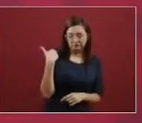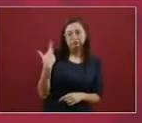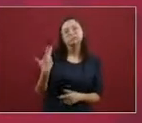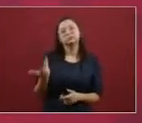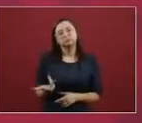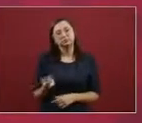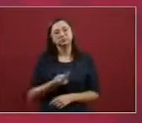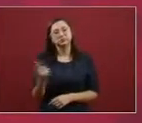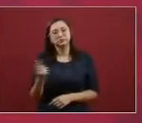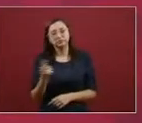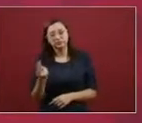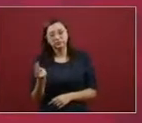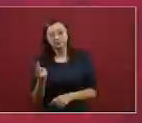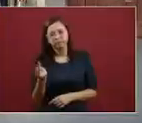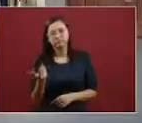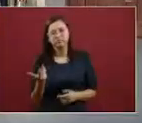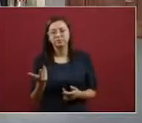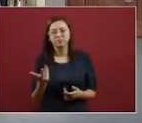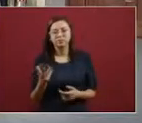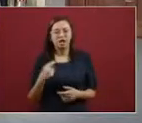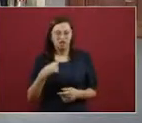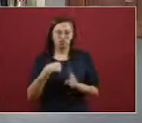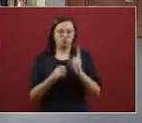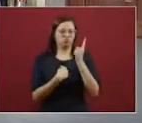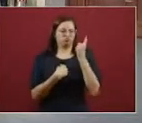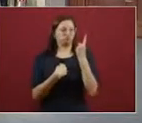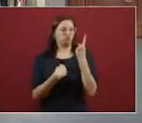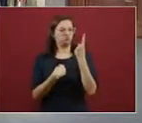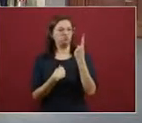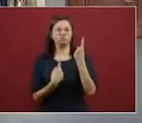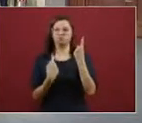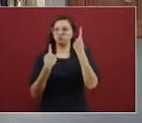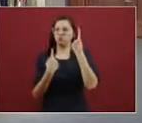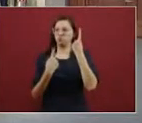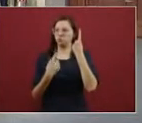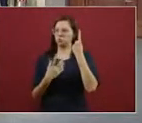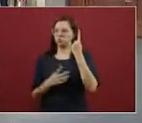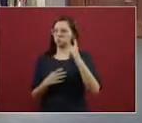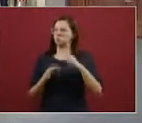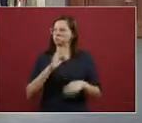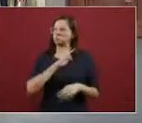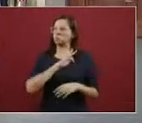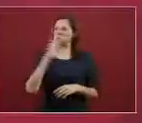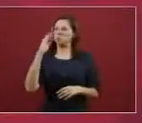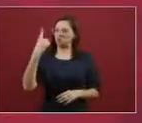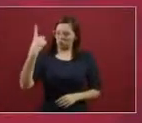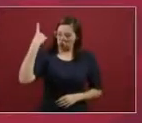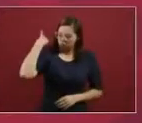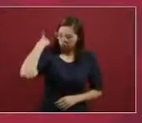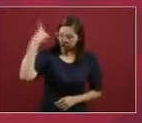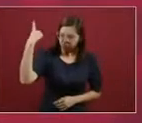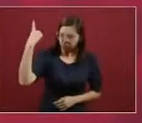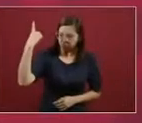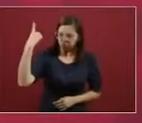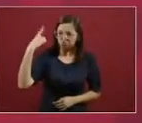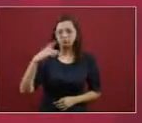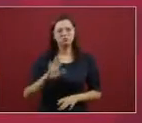que nadie se sienta absoluto en ningún nivel de la escala social